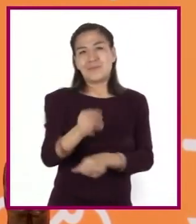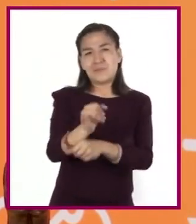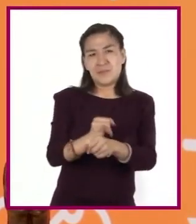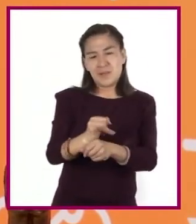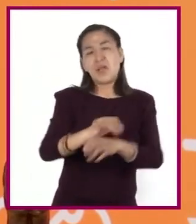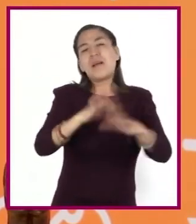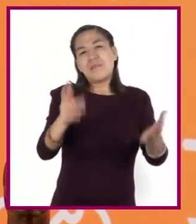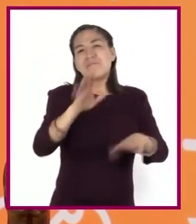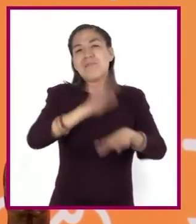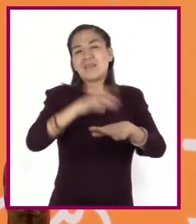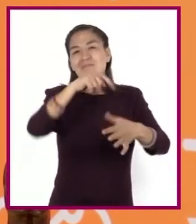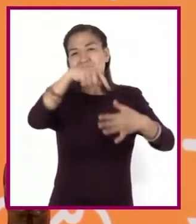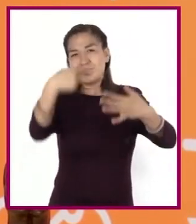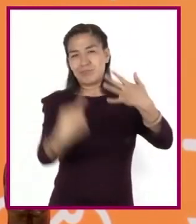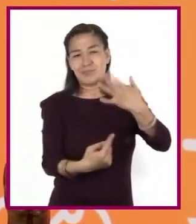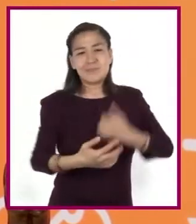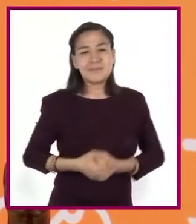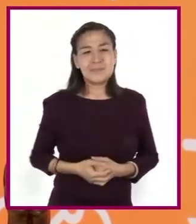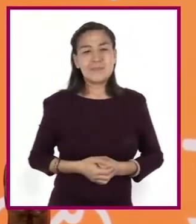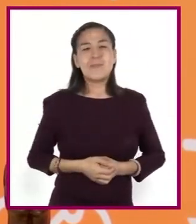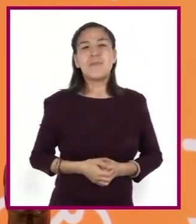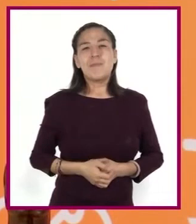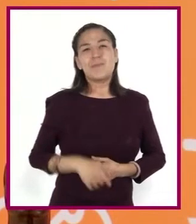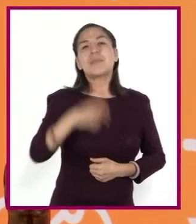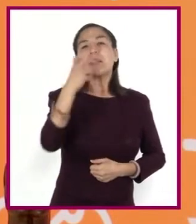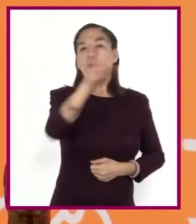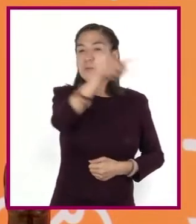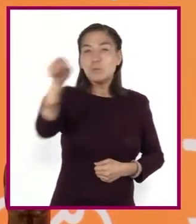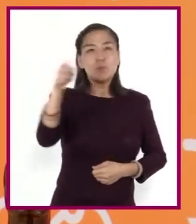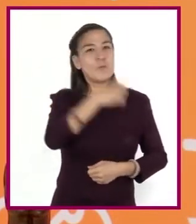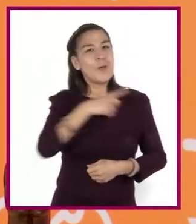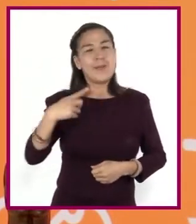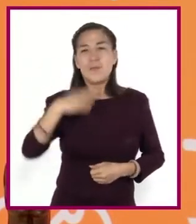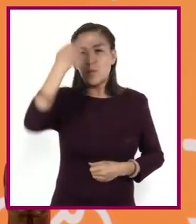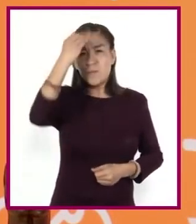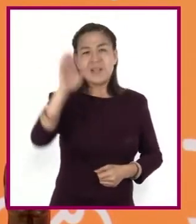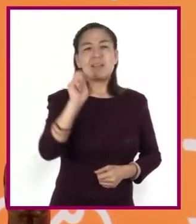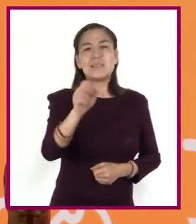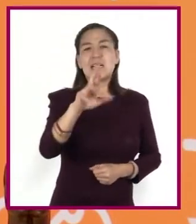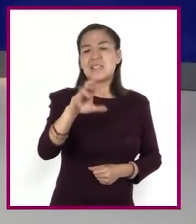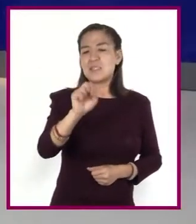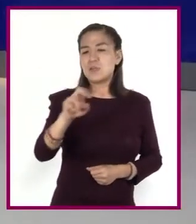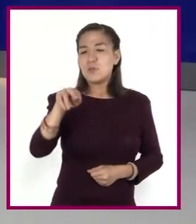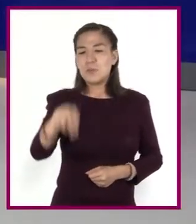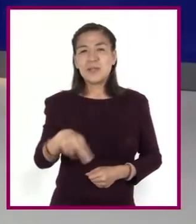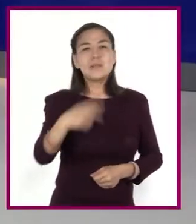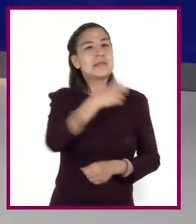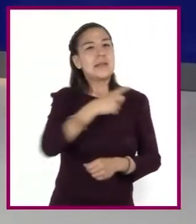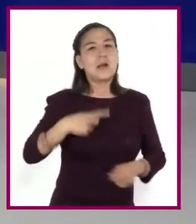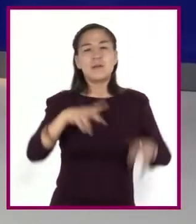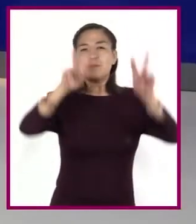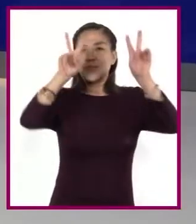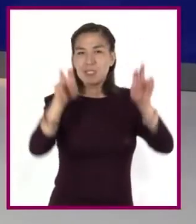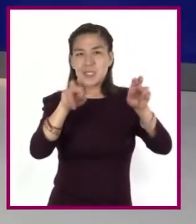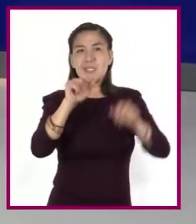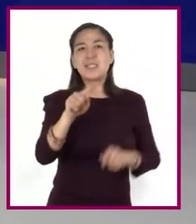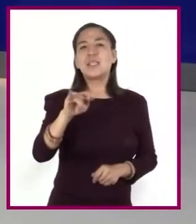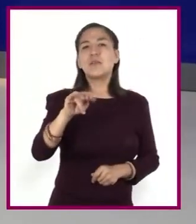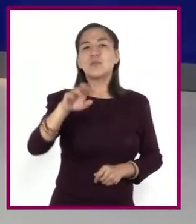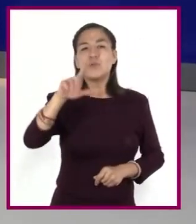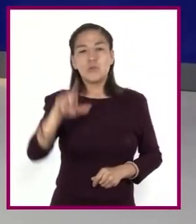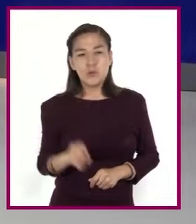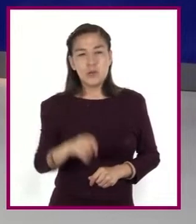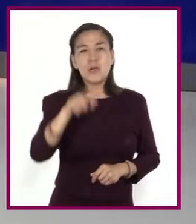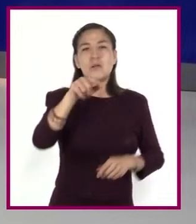entre otras. Así es. No olviden que un resumen lleva en general un título, una introducción,